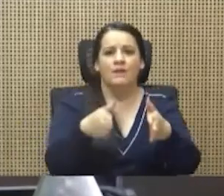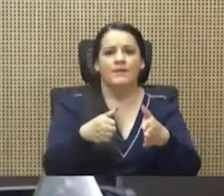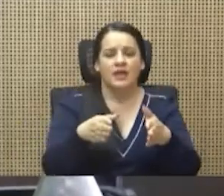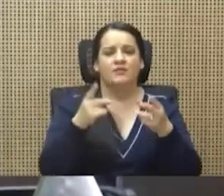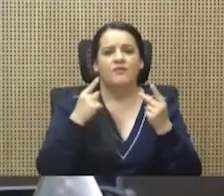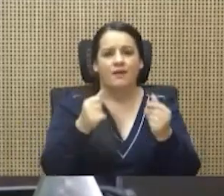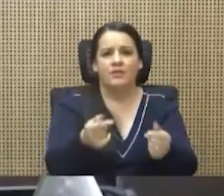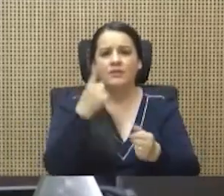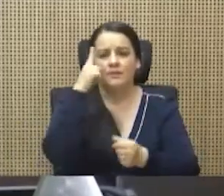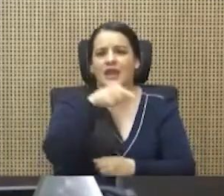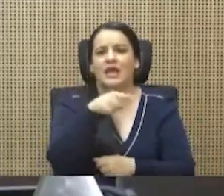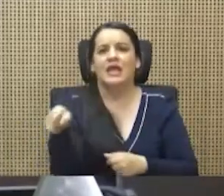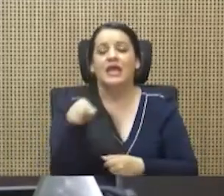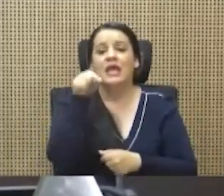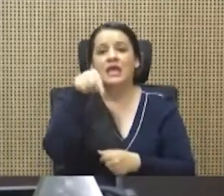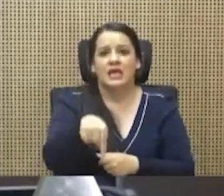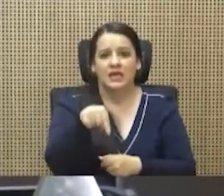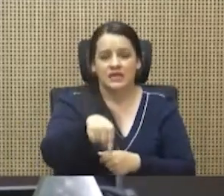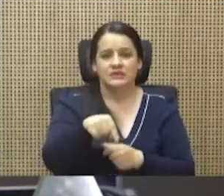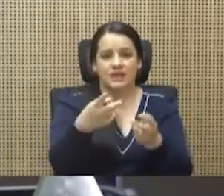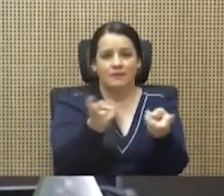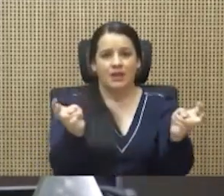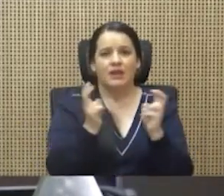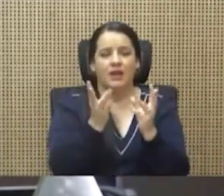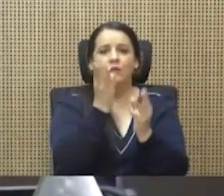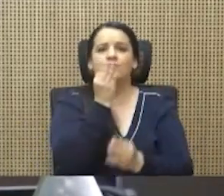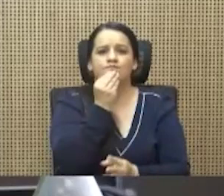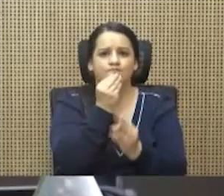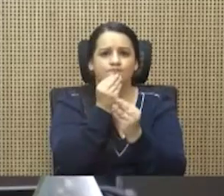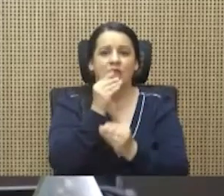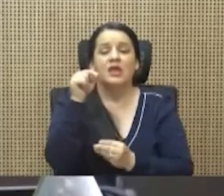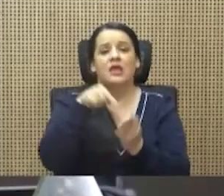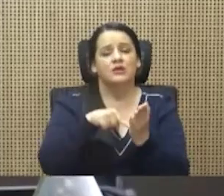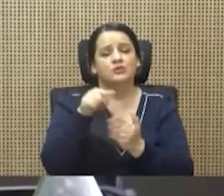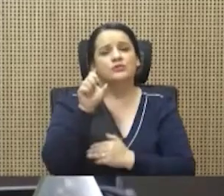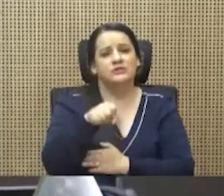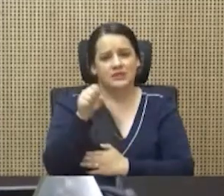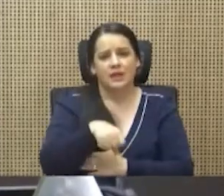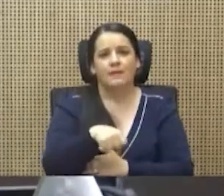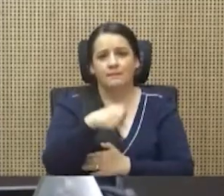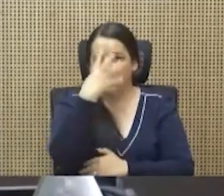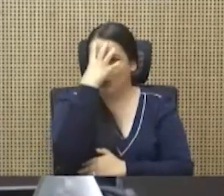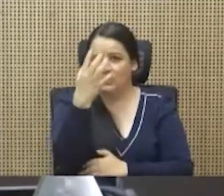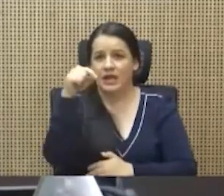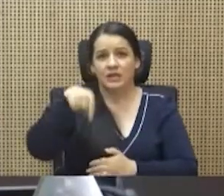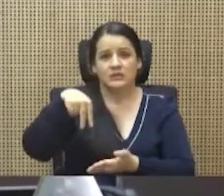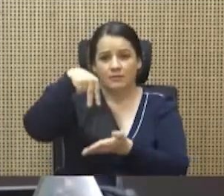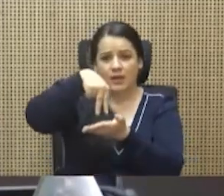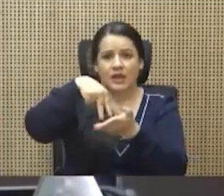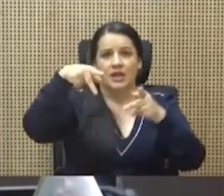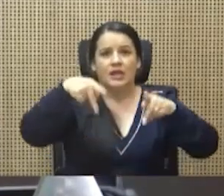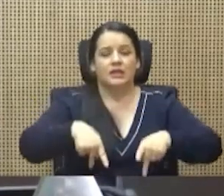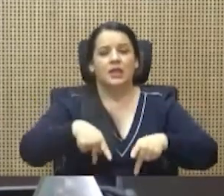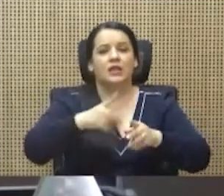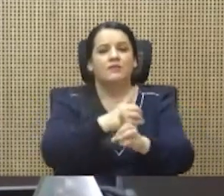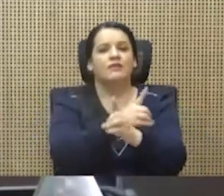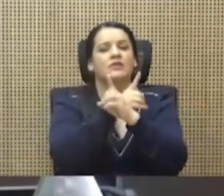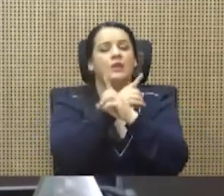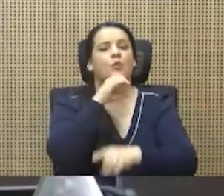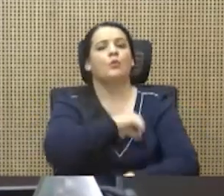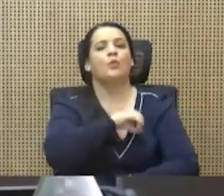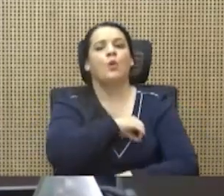para callar al plenario, eso sí da vergüenza. Que aquí se pare gente a defender el oficialismo cuando han